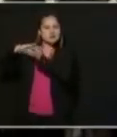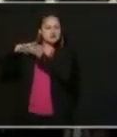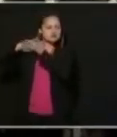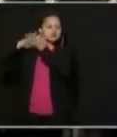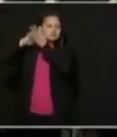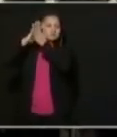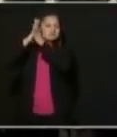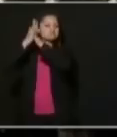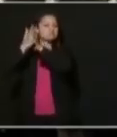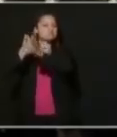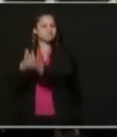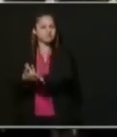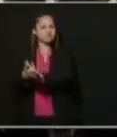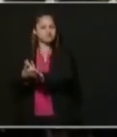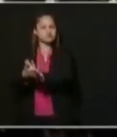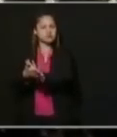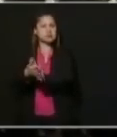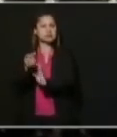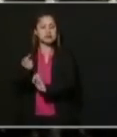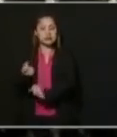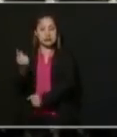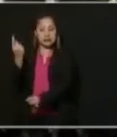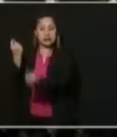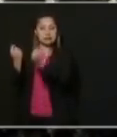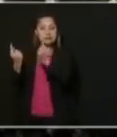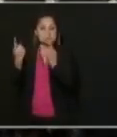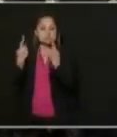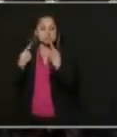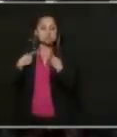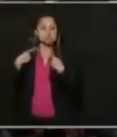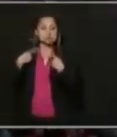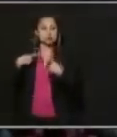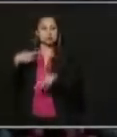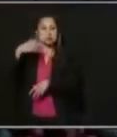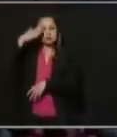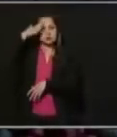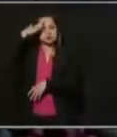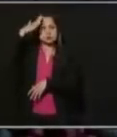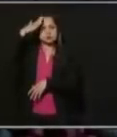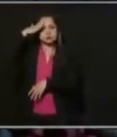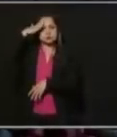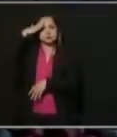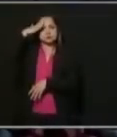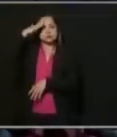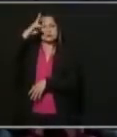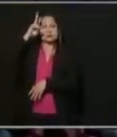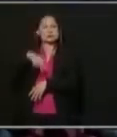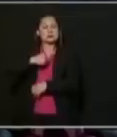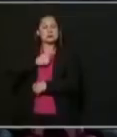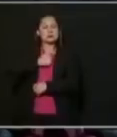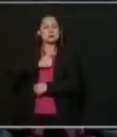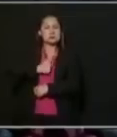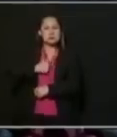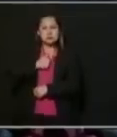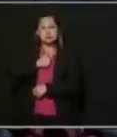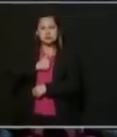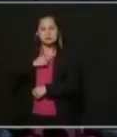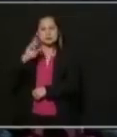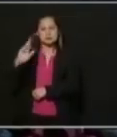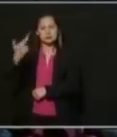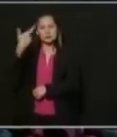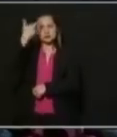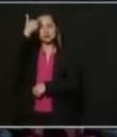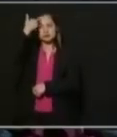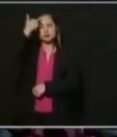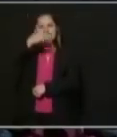el sacrificio de nuestros héroes. Por ejemplo, el año próximo, que